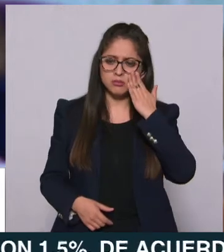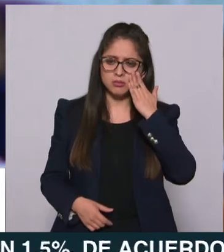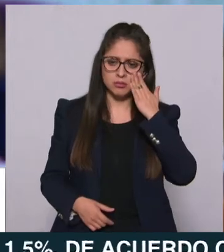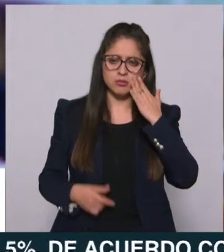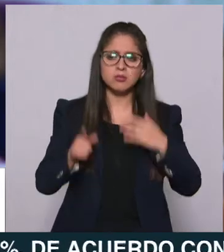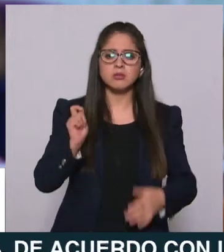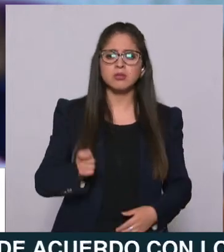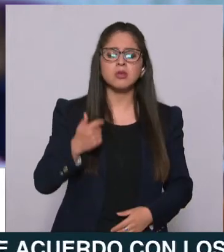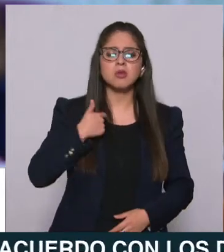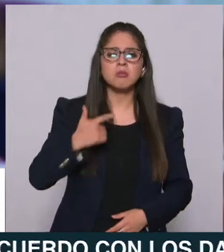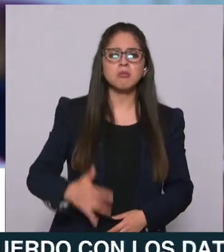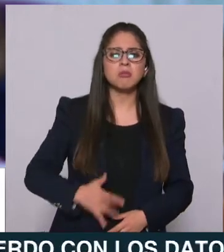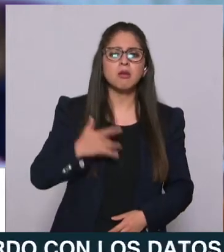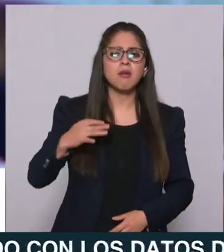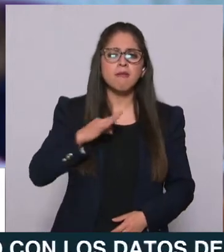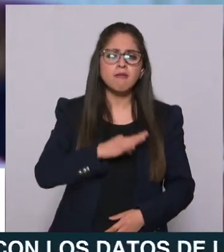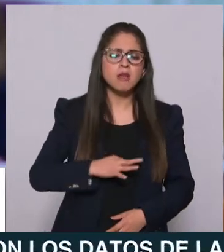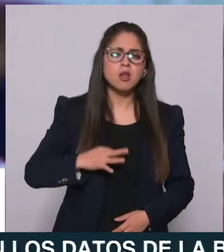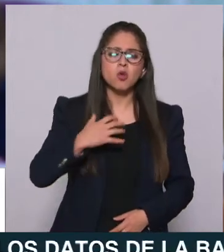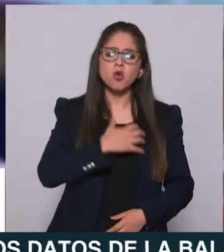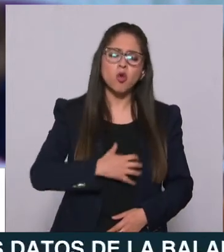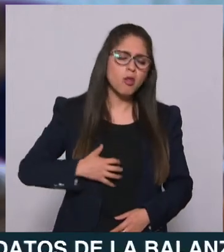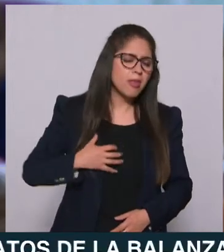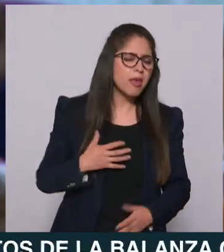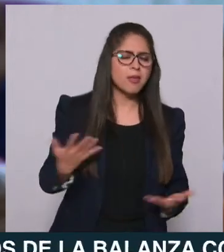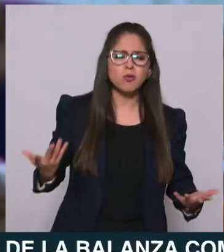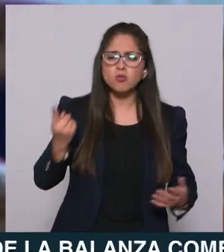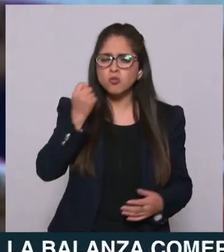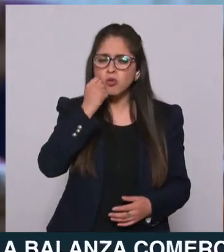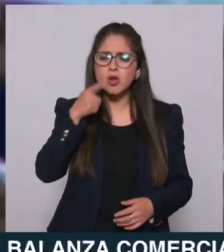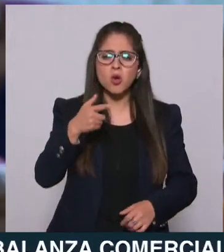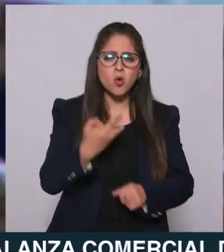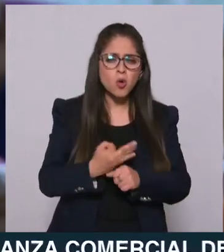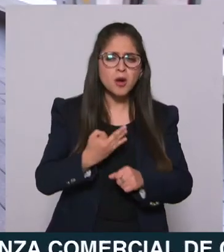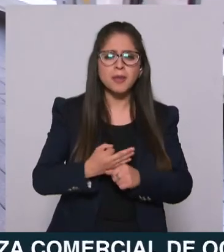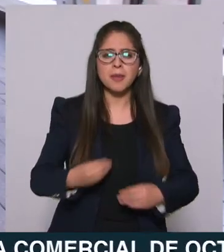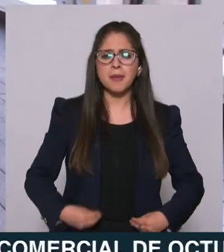estar felices, contentos, lo más que se pueda, disfrutar de la vida